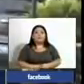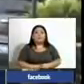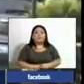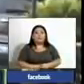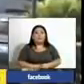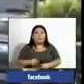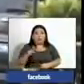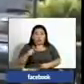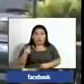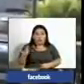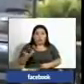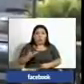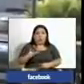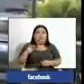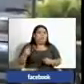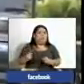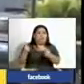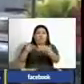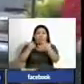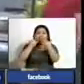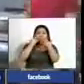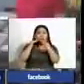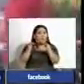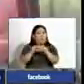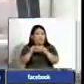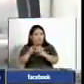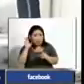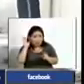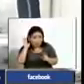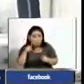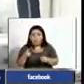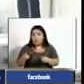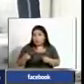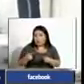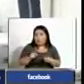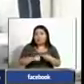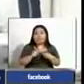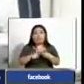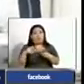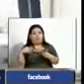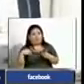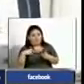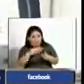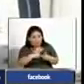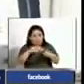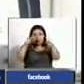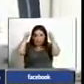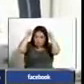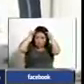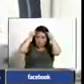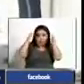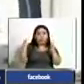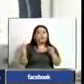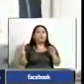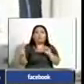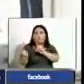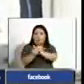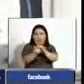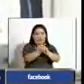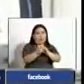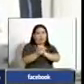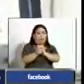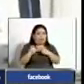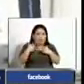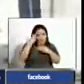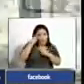Estamos expuestos prácticamente, así como los policías, así como enfermeras, doctores, así estamos teniendo contacto directo con la gente. Nosotros